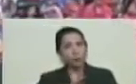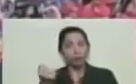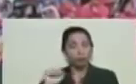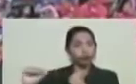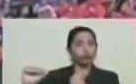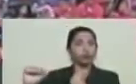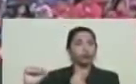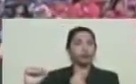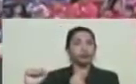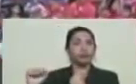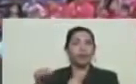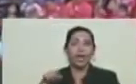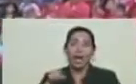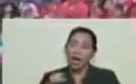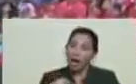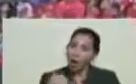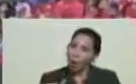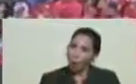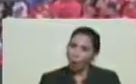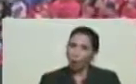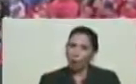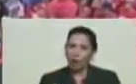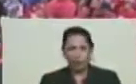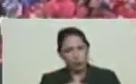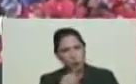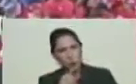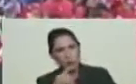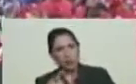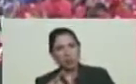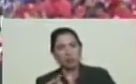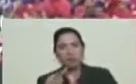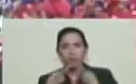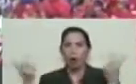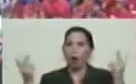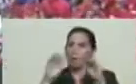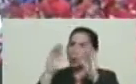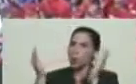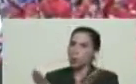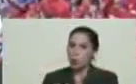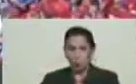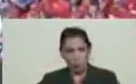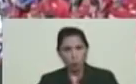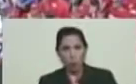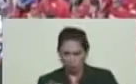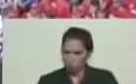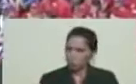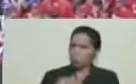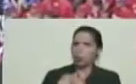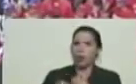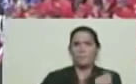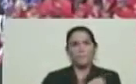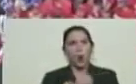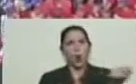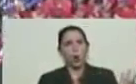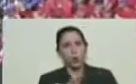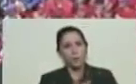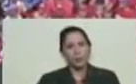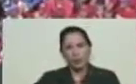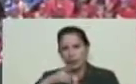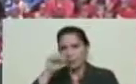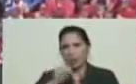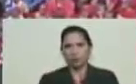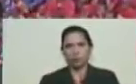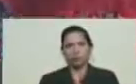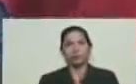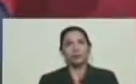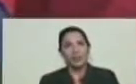Ahora no basta que nosotros digamos al mundo que estamos con Nicolás Maduro. No es suficiente. Es necesario